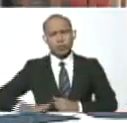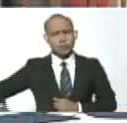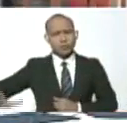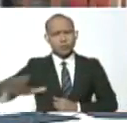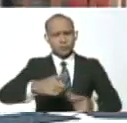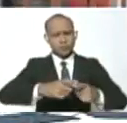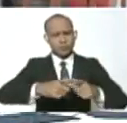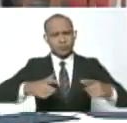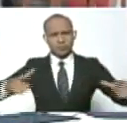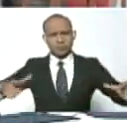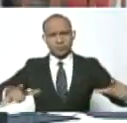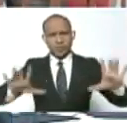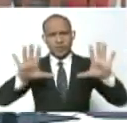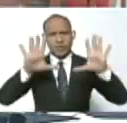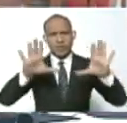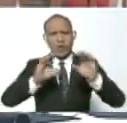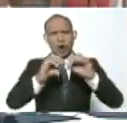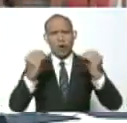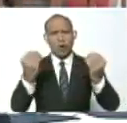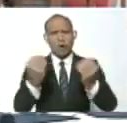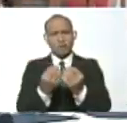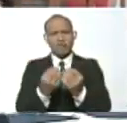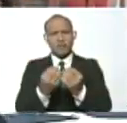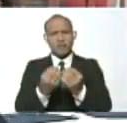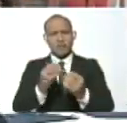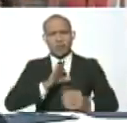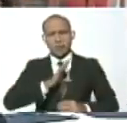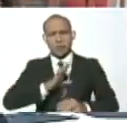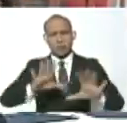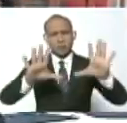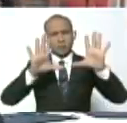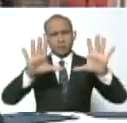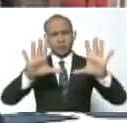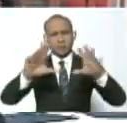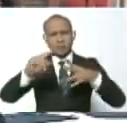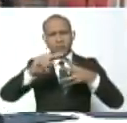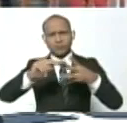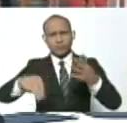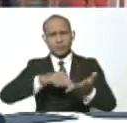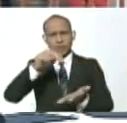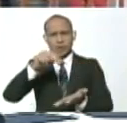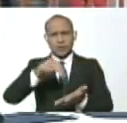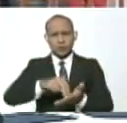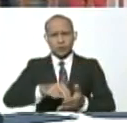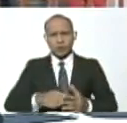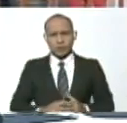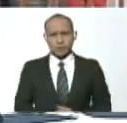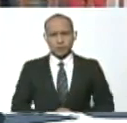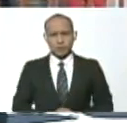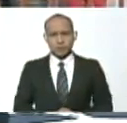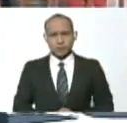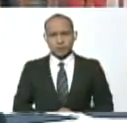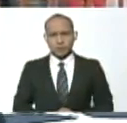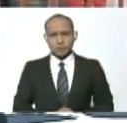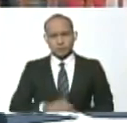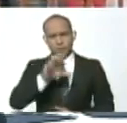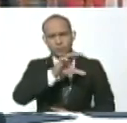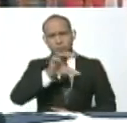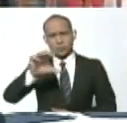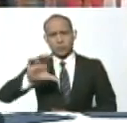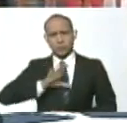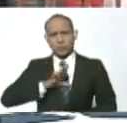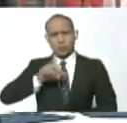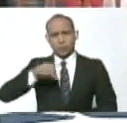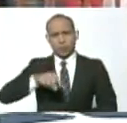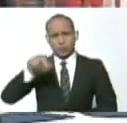de 10 laboratorios a nivel nacional los cuales se encuentran en la región oriental occidental y centro del